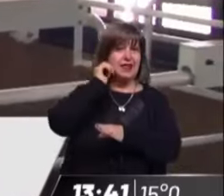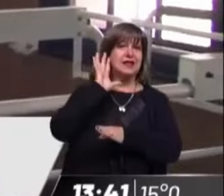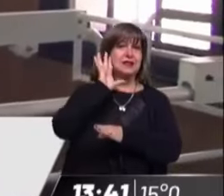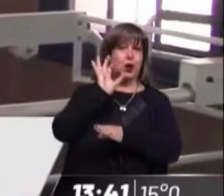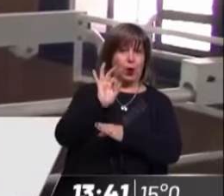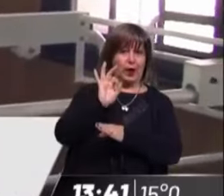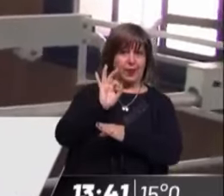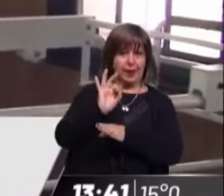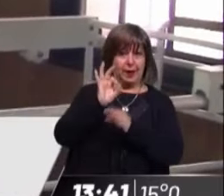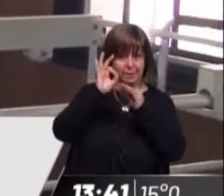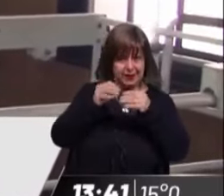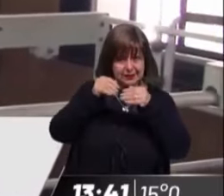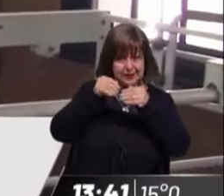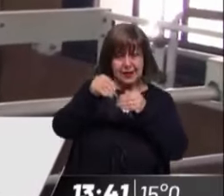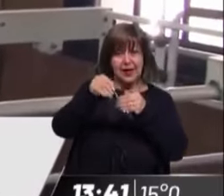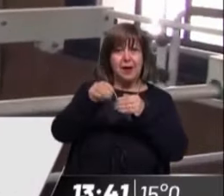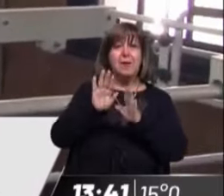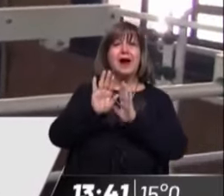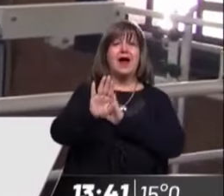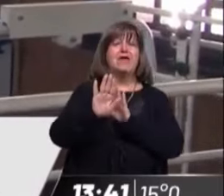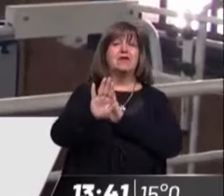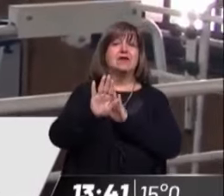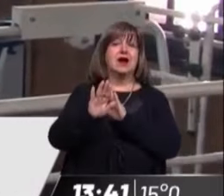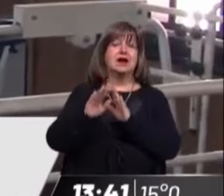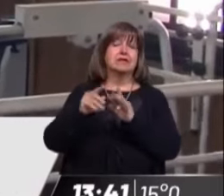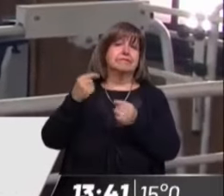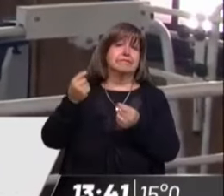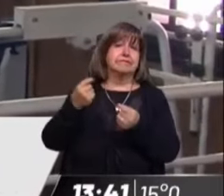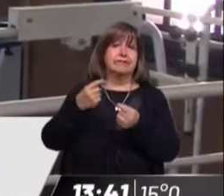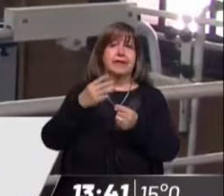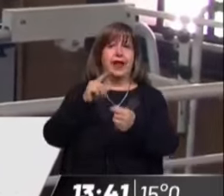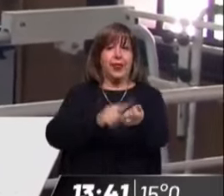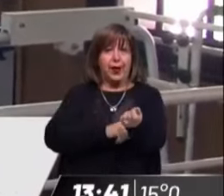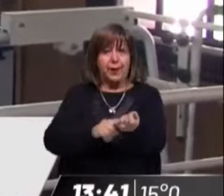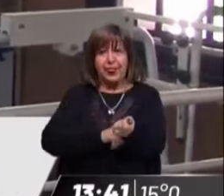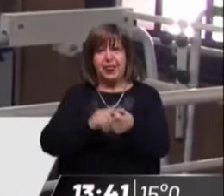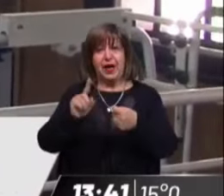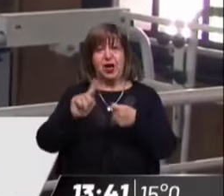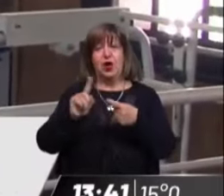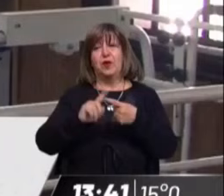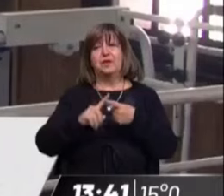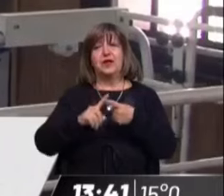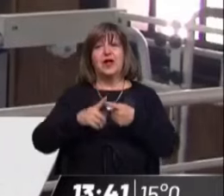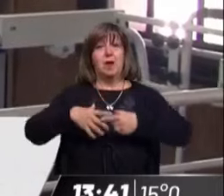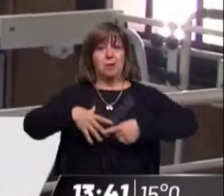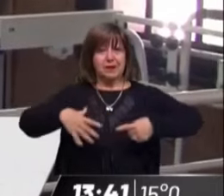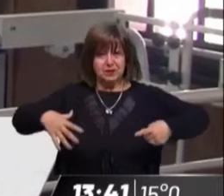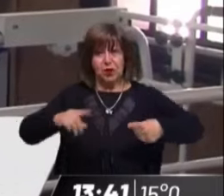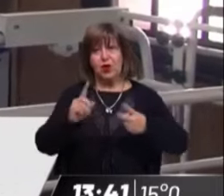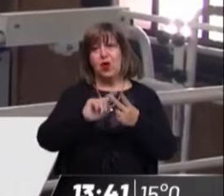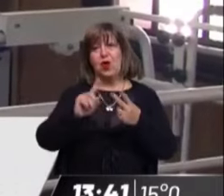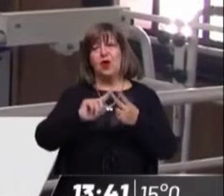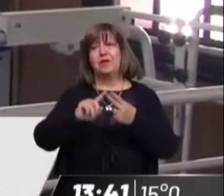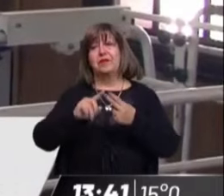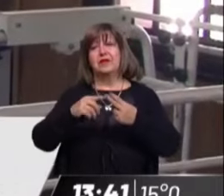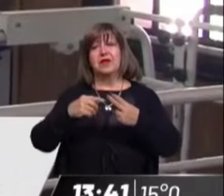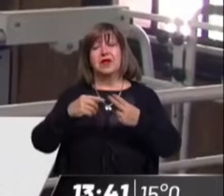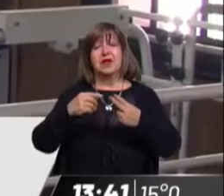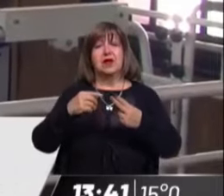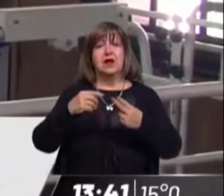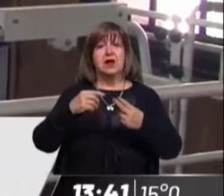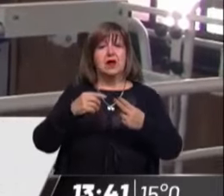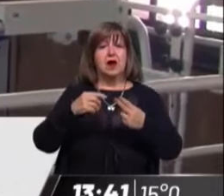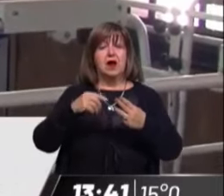¿no? Evitando patologías que son prevenibles como diabetes, hipertensión, sobrepeso, obesidad,